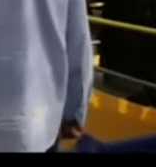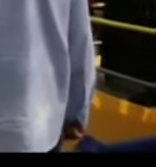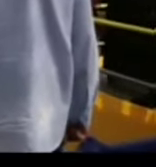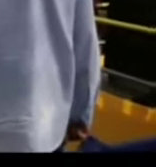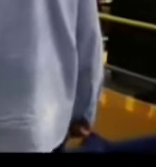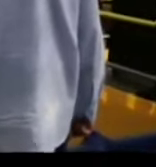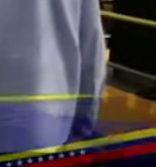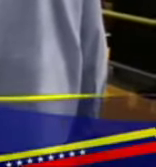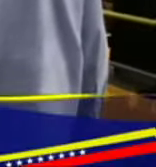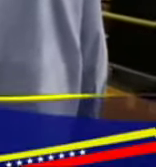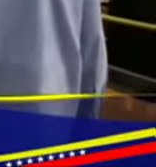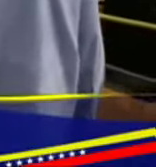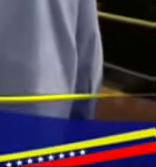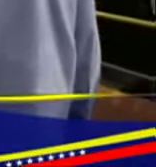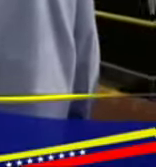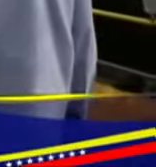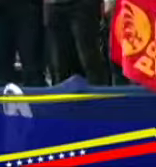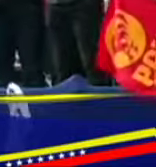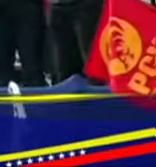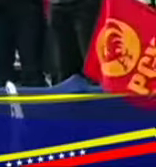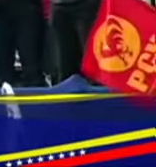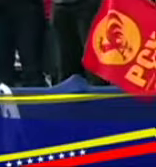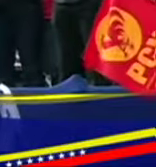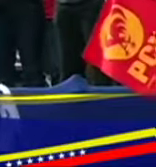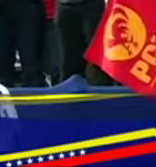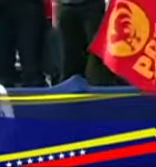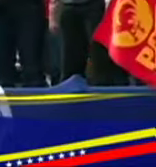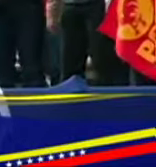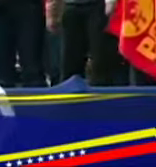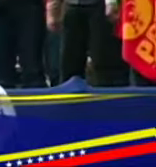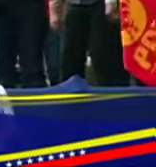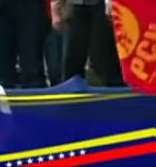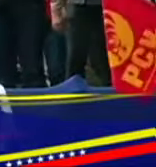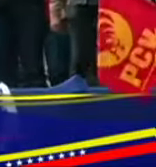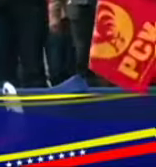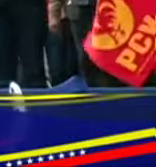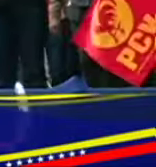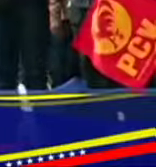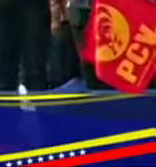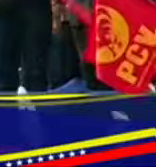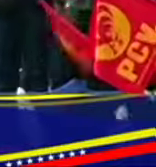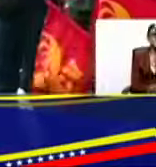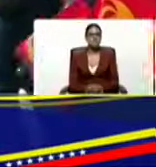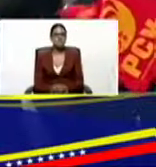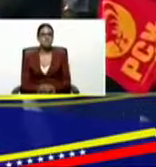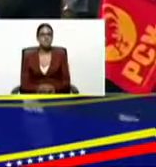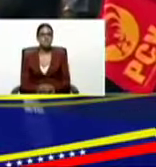pero el que sí irá para allá seré yo, y aquí estoy, Guatire.